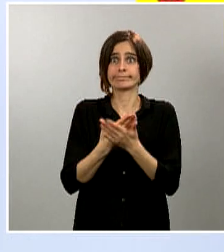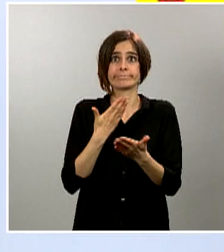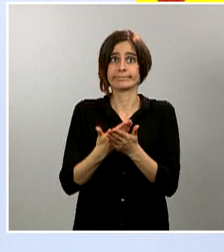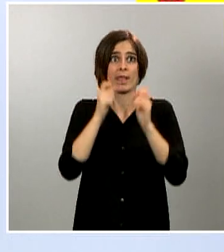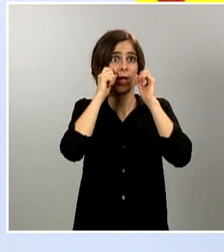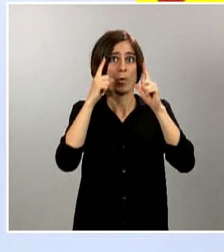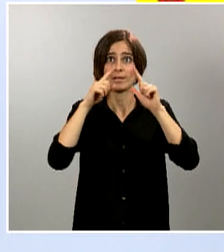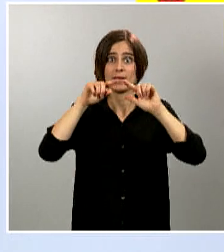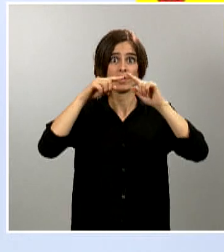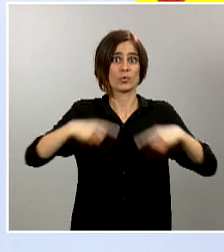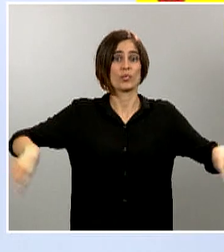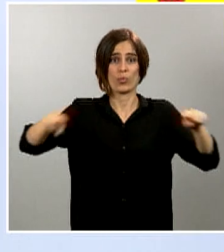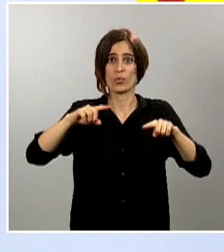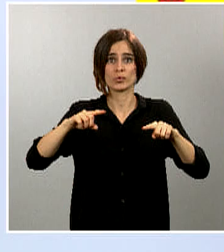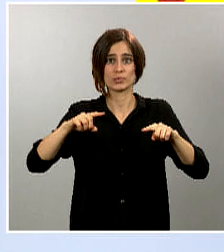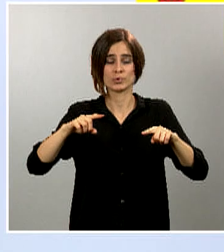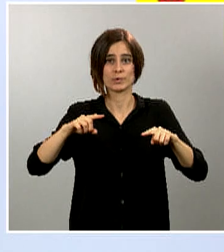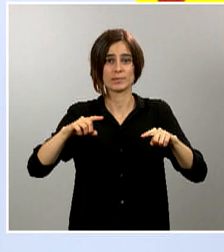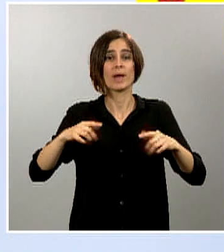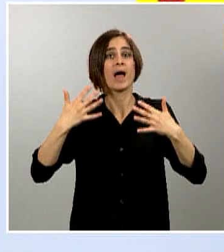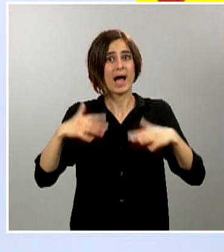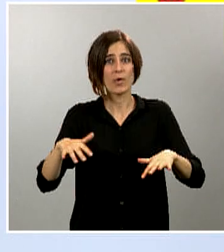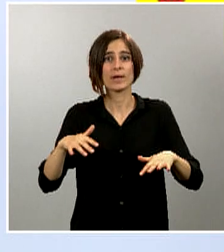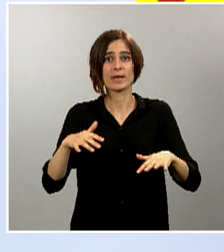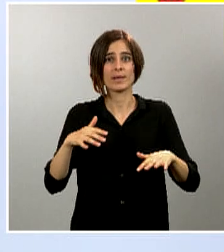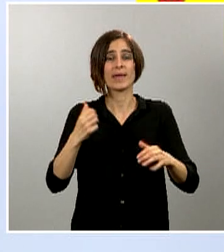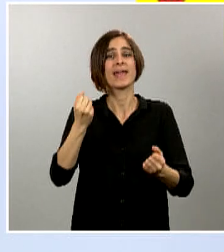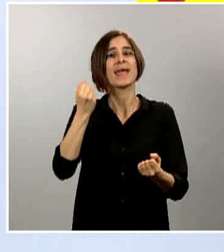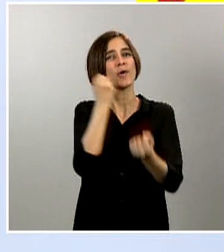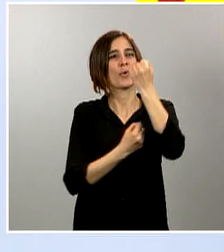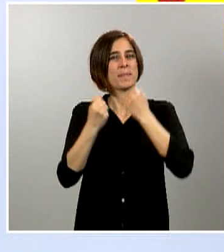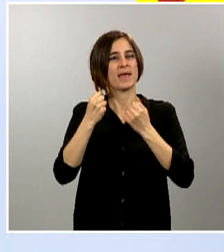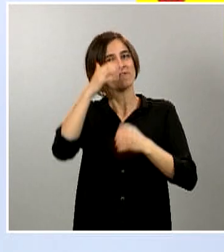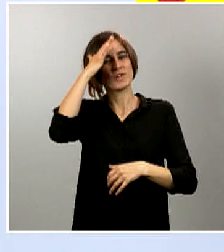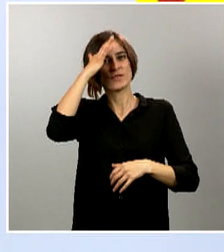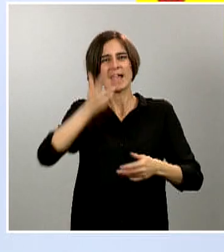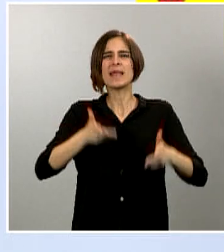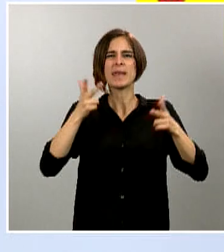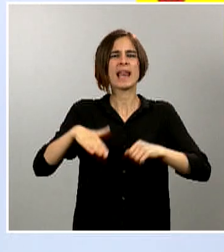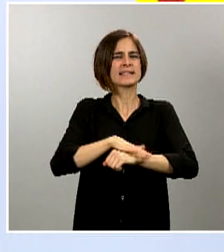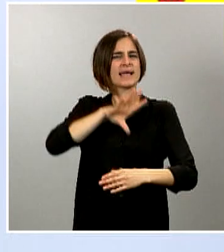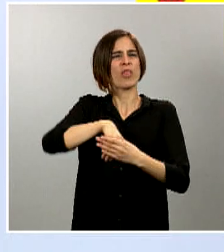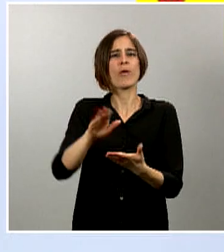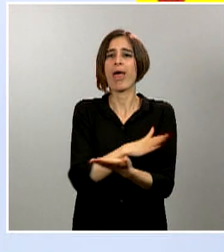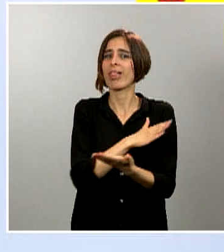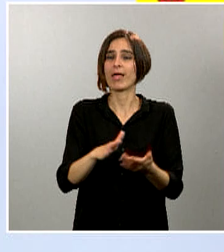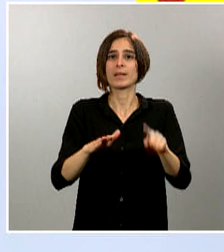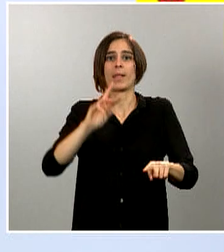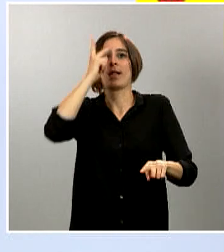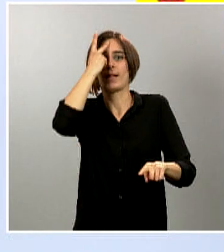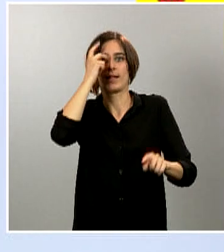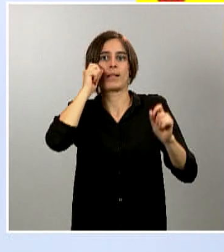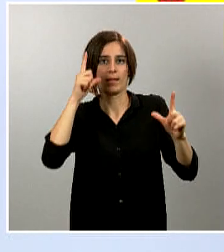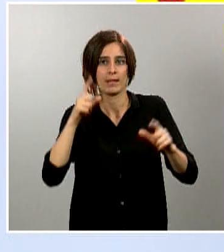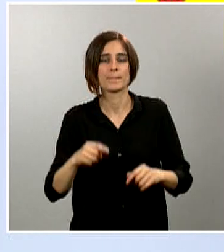incluso de las tribunas económicas del liberalismo. Estamos, como les decía, en una situación excepcional y